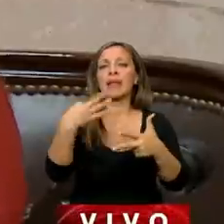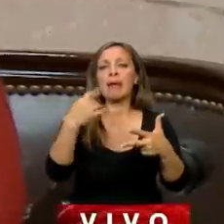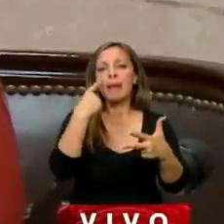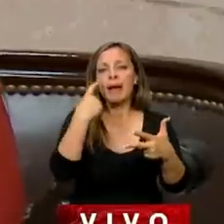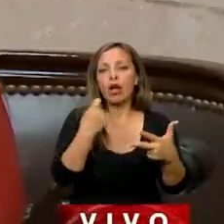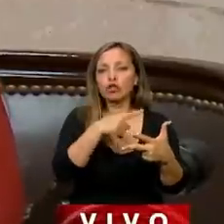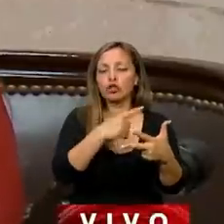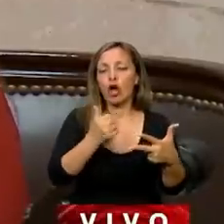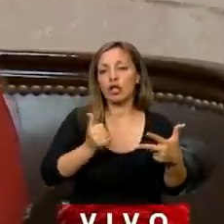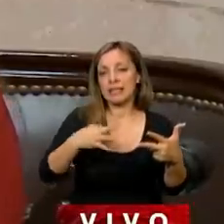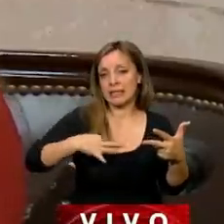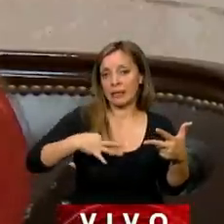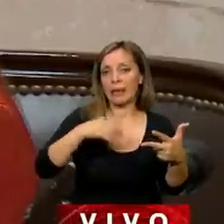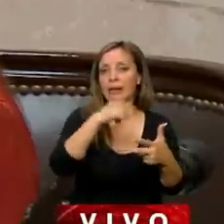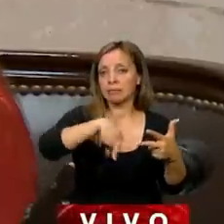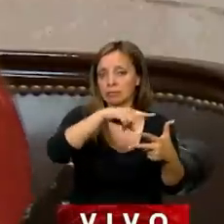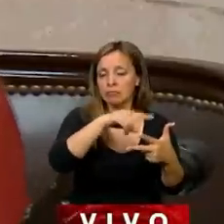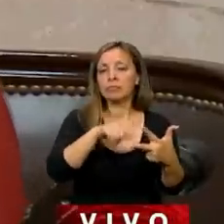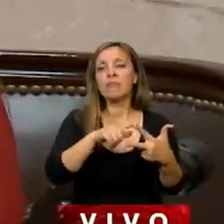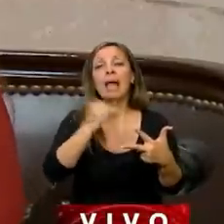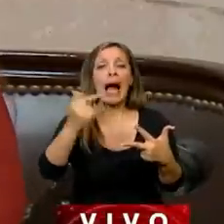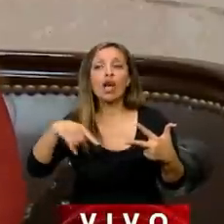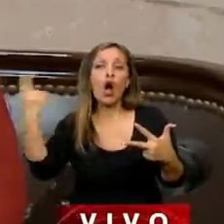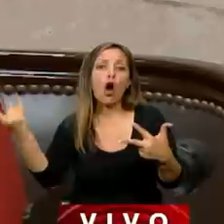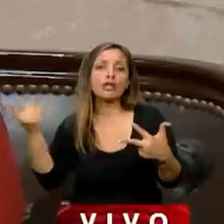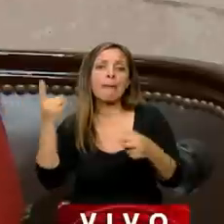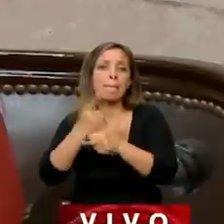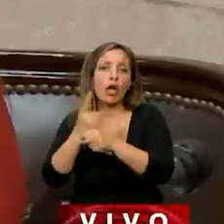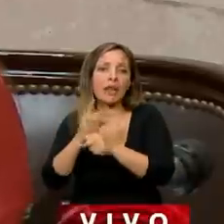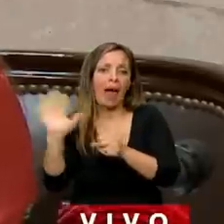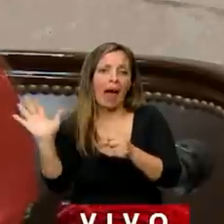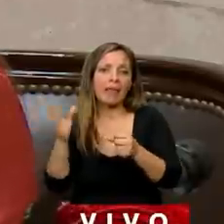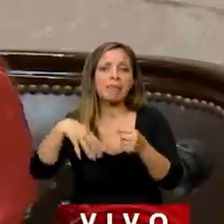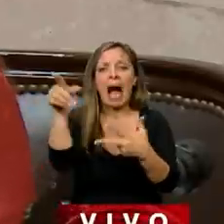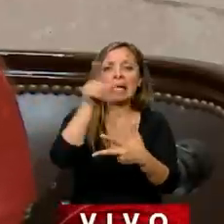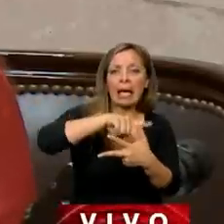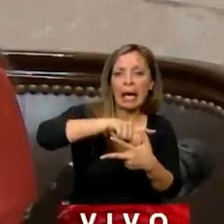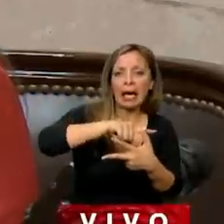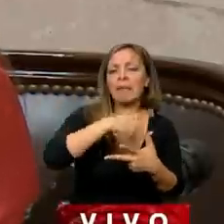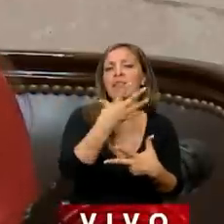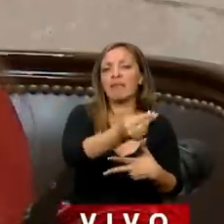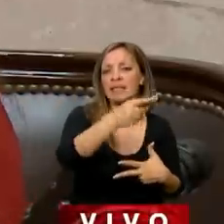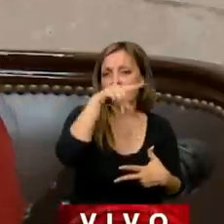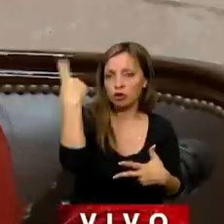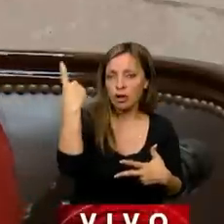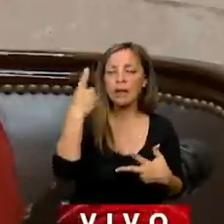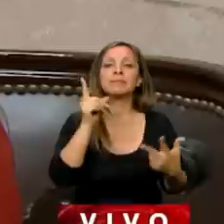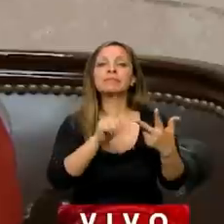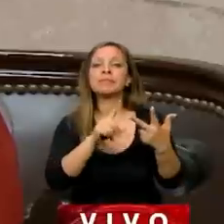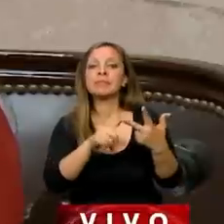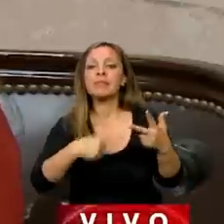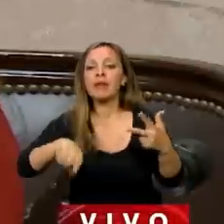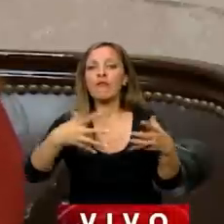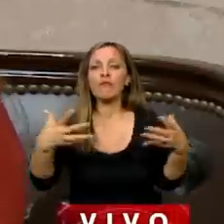de las Fuerzas Armadas, que hay otras prioridades económicas más acuciantes que la defensa nacional y que las